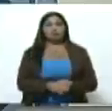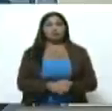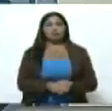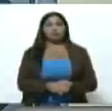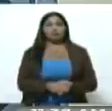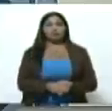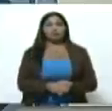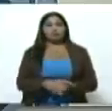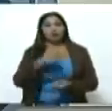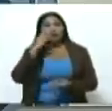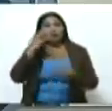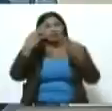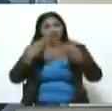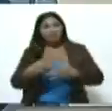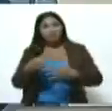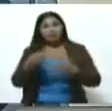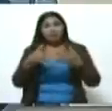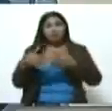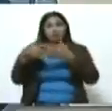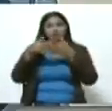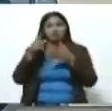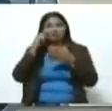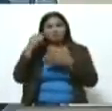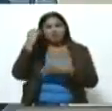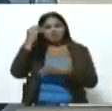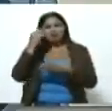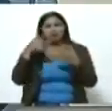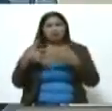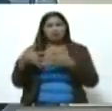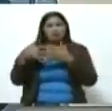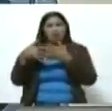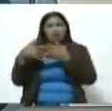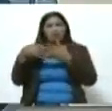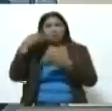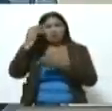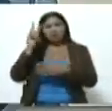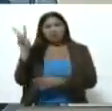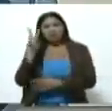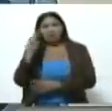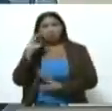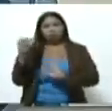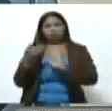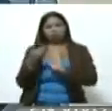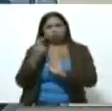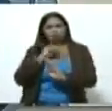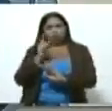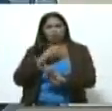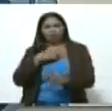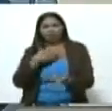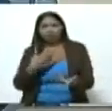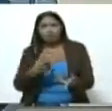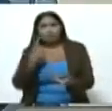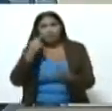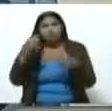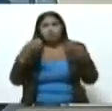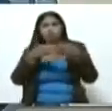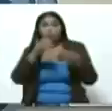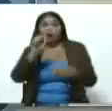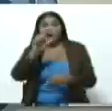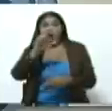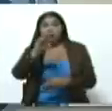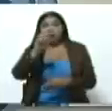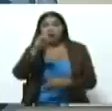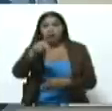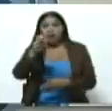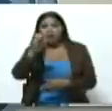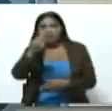él afirma que Estados Unidos no considera a Venezuela como una amenaza directa a su seguridad, como sí considera el grupo Al Qaeda. Y